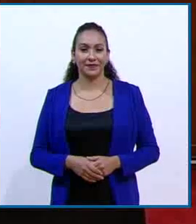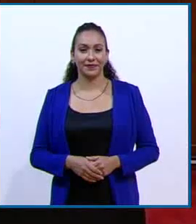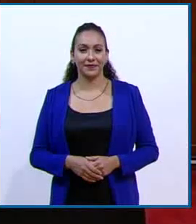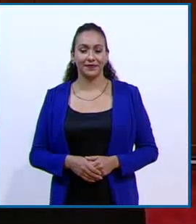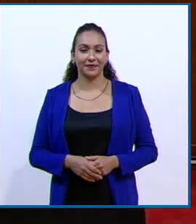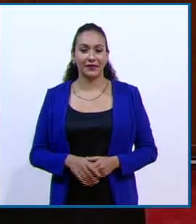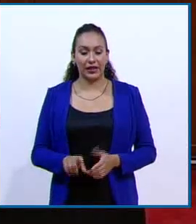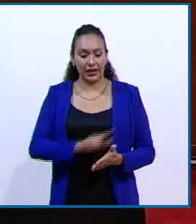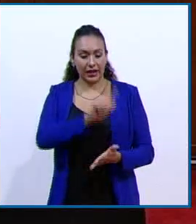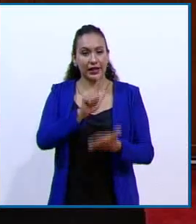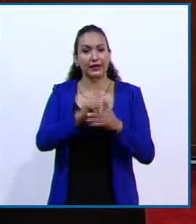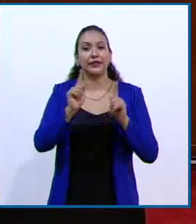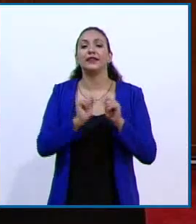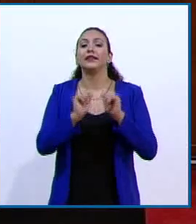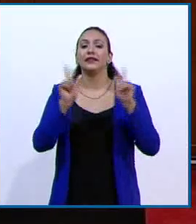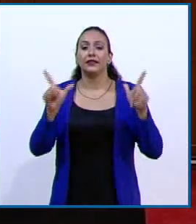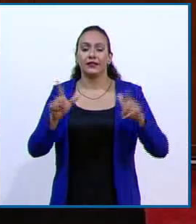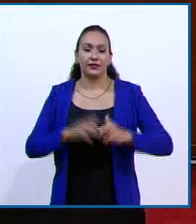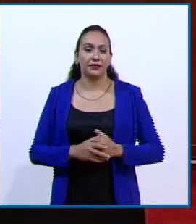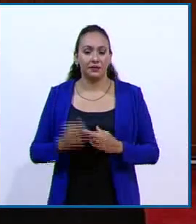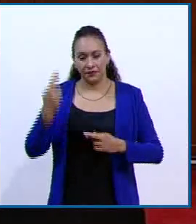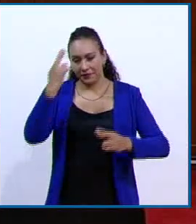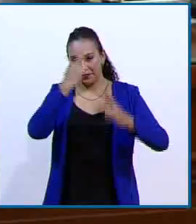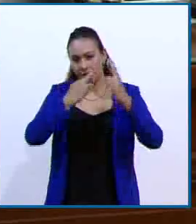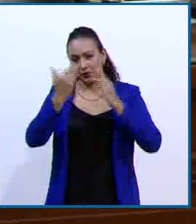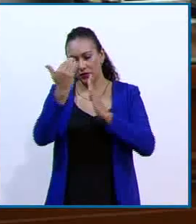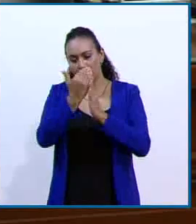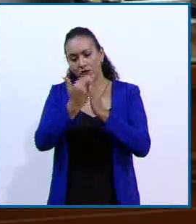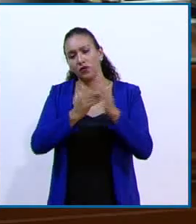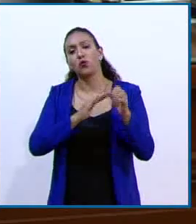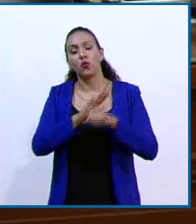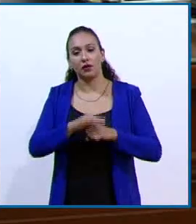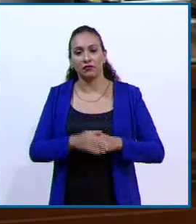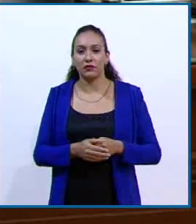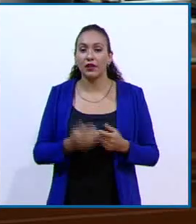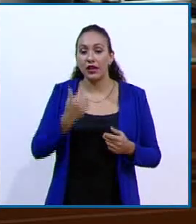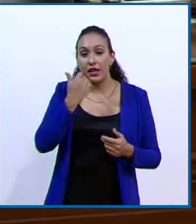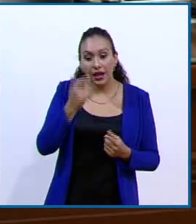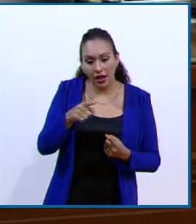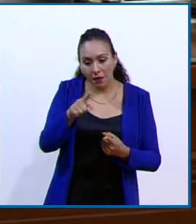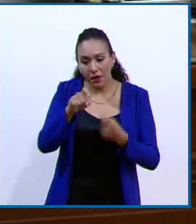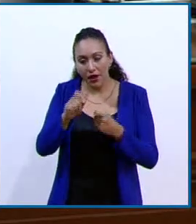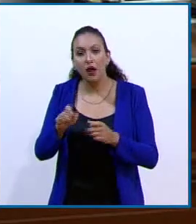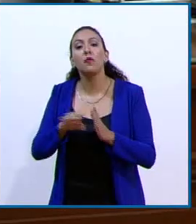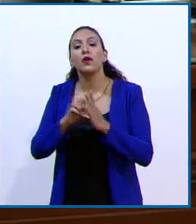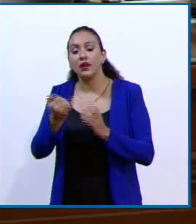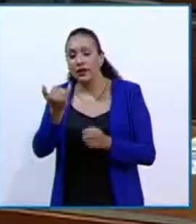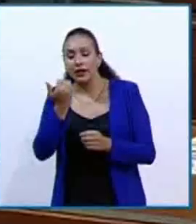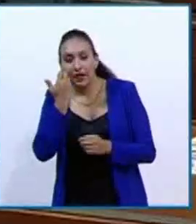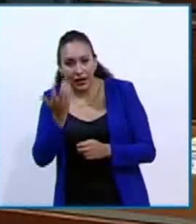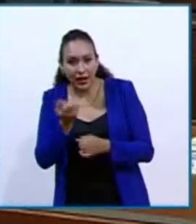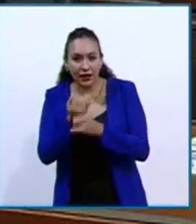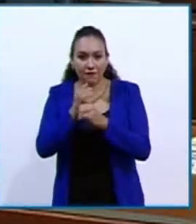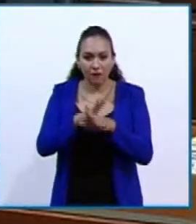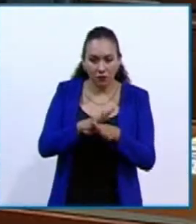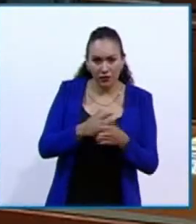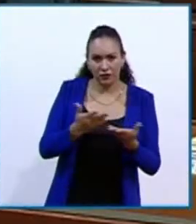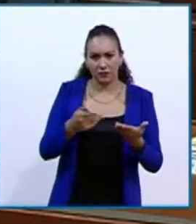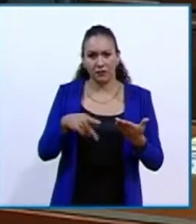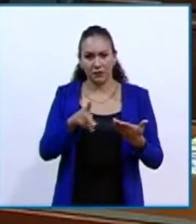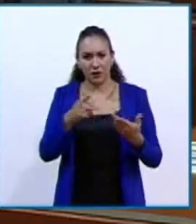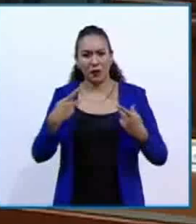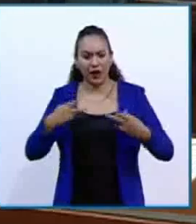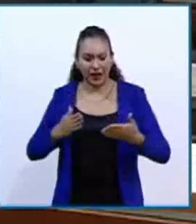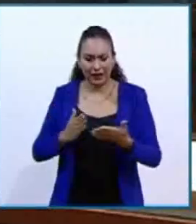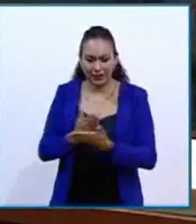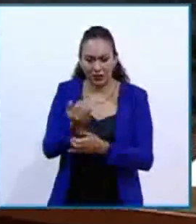De las leyes de Tlaxcala, invalidó los preceptos que establecían cobros por servicios de reproducción de información no relacionada con el derecho de acceso